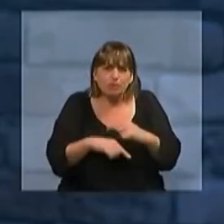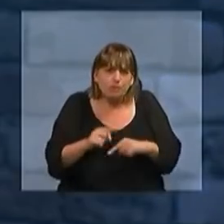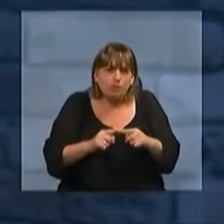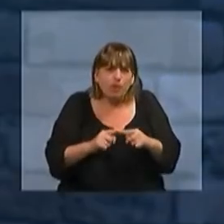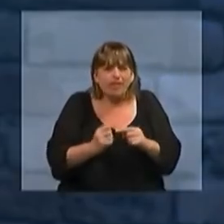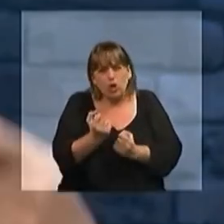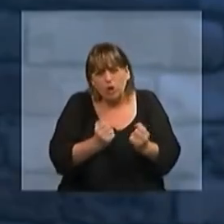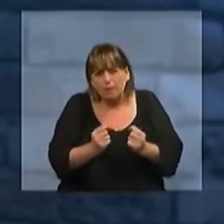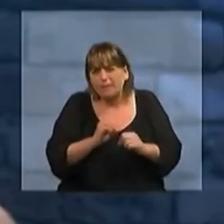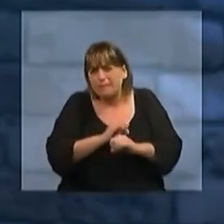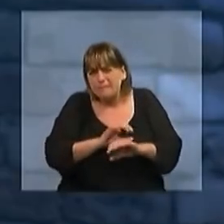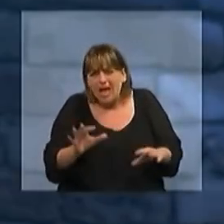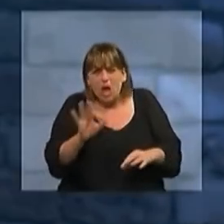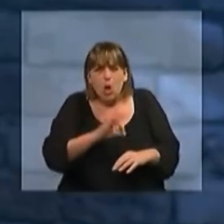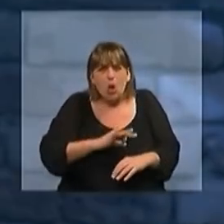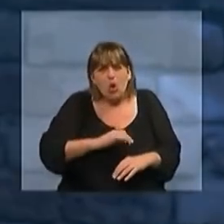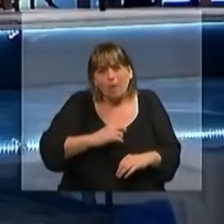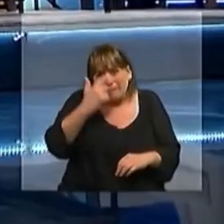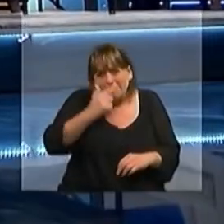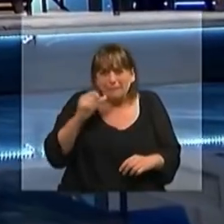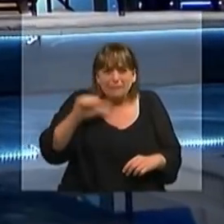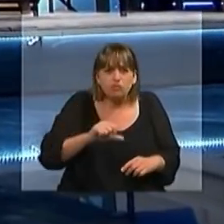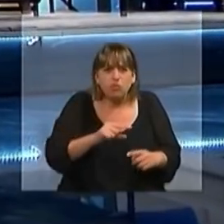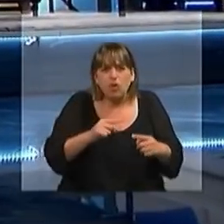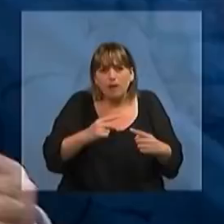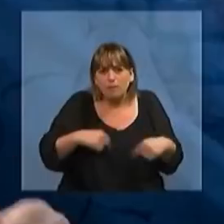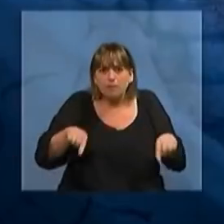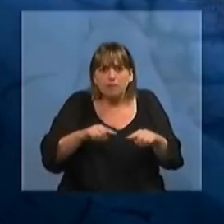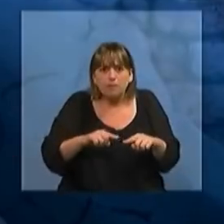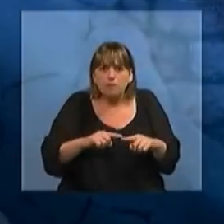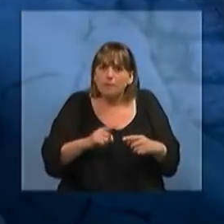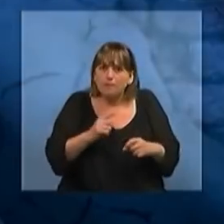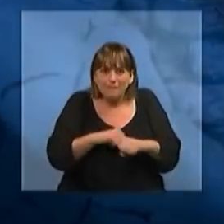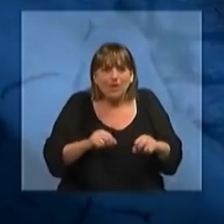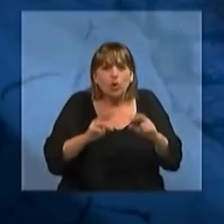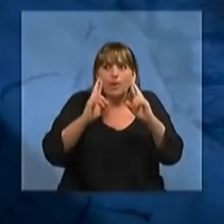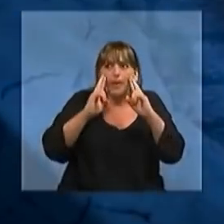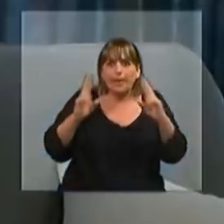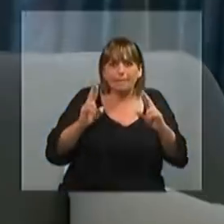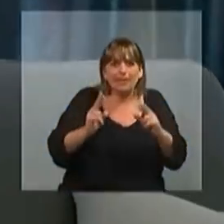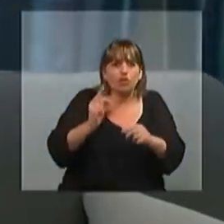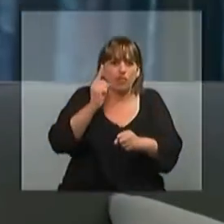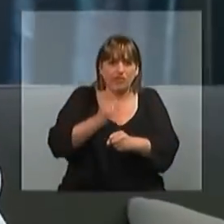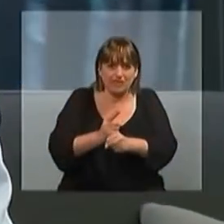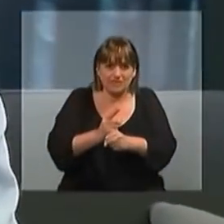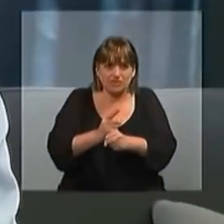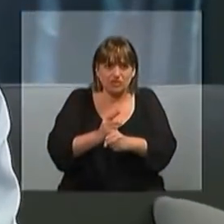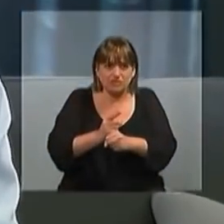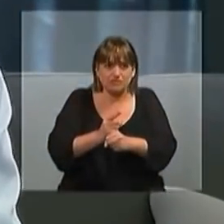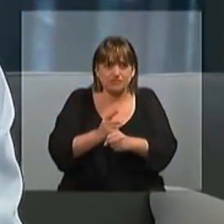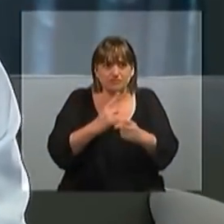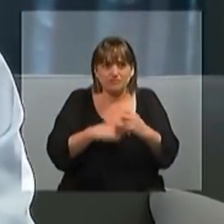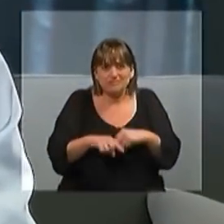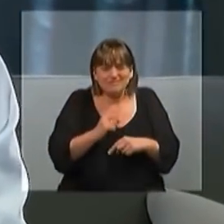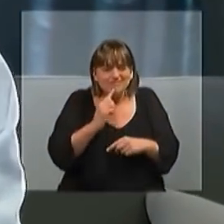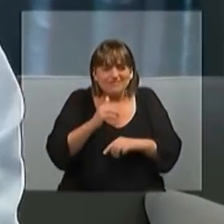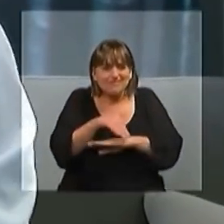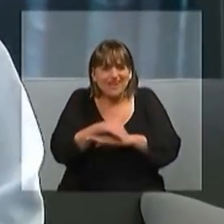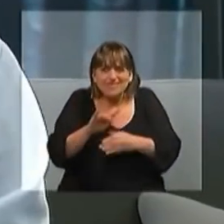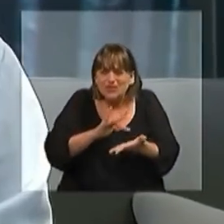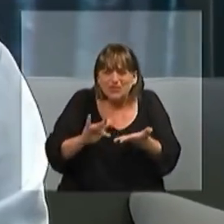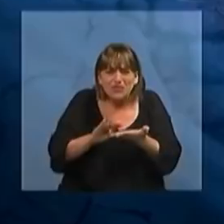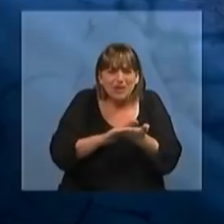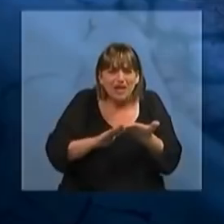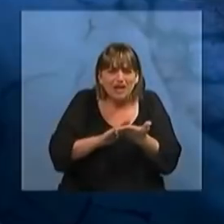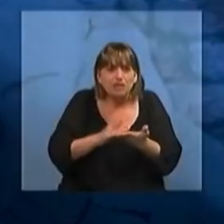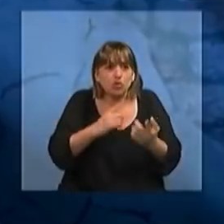daño propio, cerró la cortina. Sí. Las calles eran desiertas. Cerró la cortina. Está bien, pero vos tenías, y obviamente calibraste el riesgo